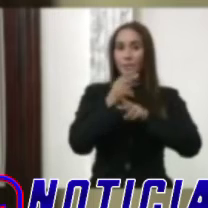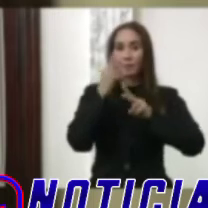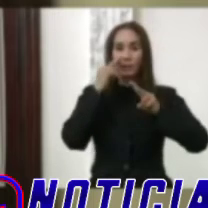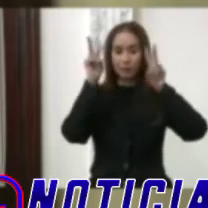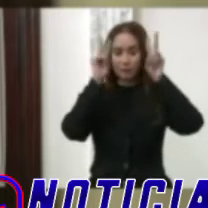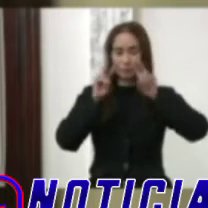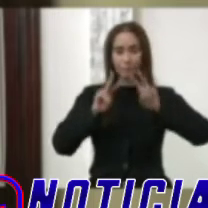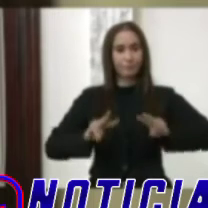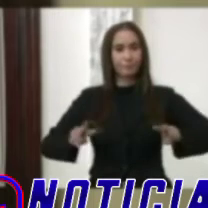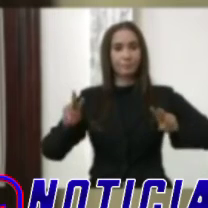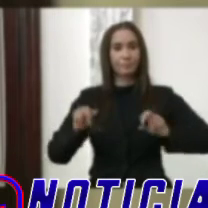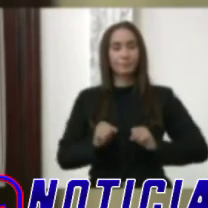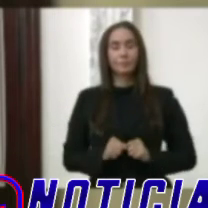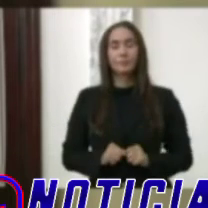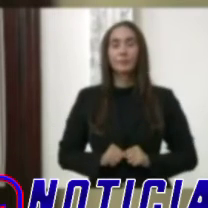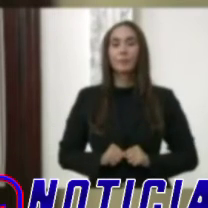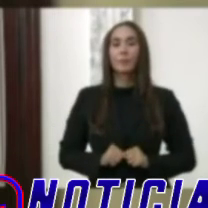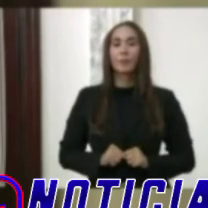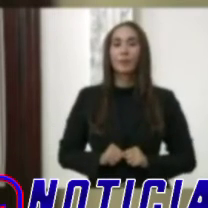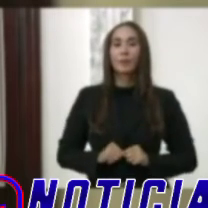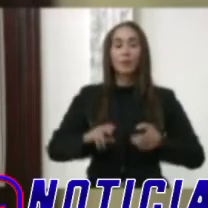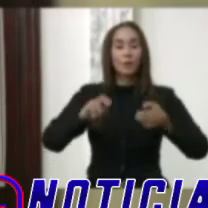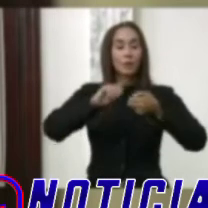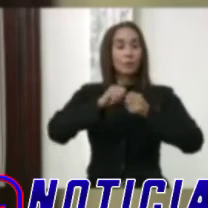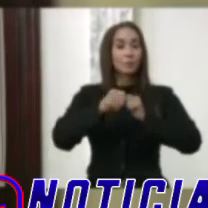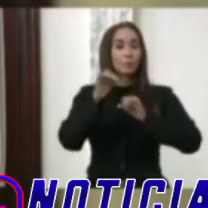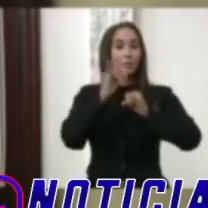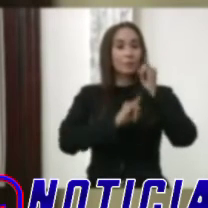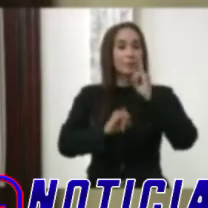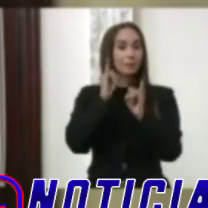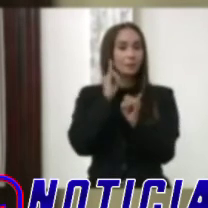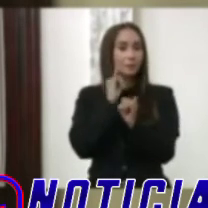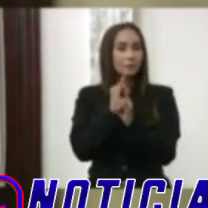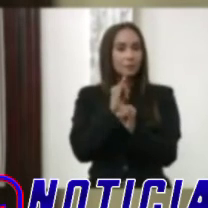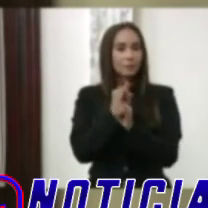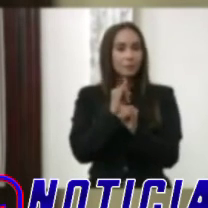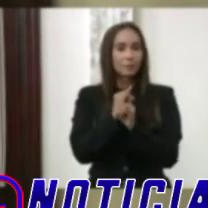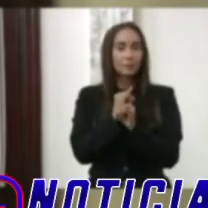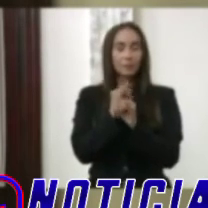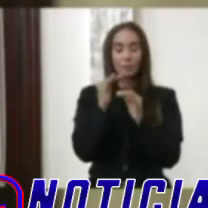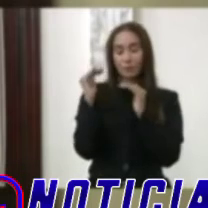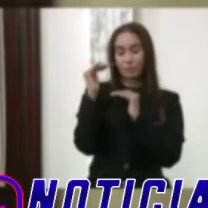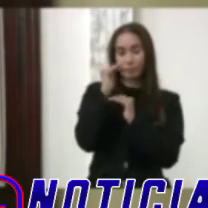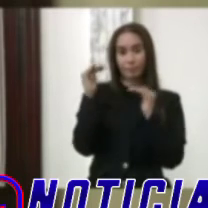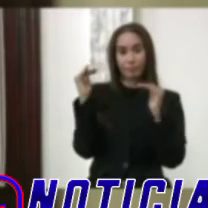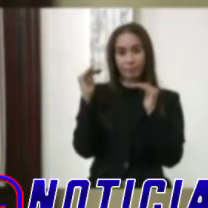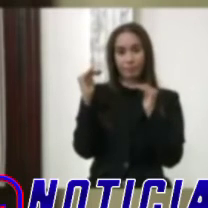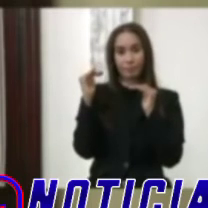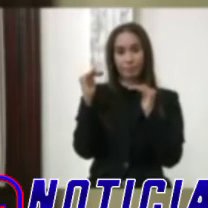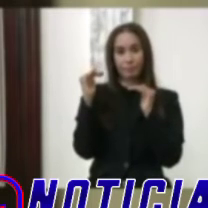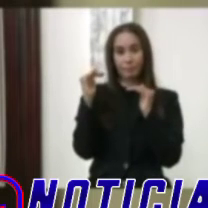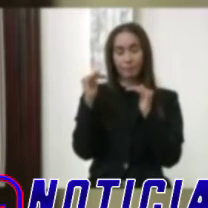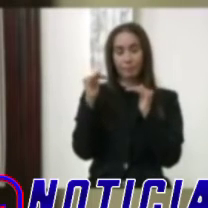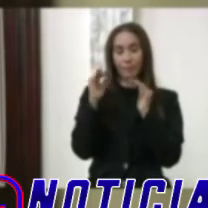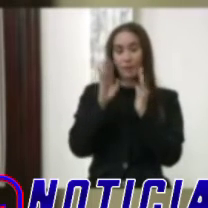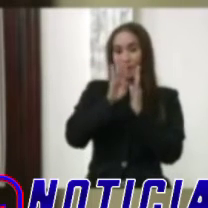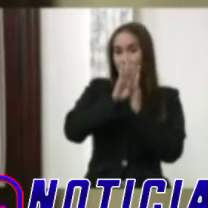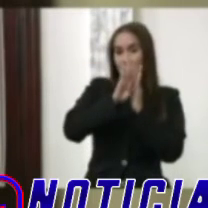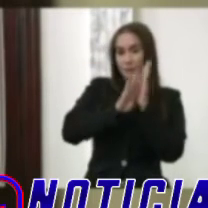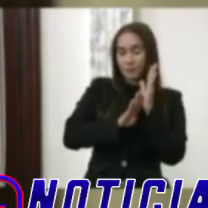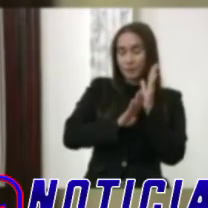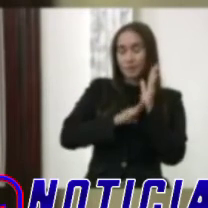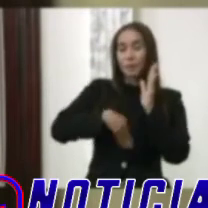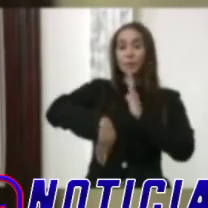observancia. La crisis de las instituciones, las desigualdades, el atraso, las